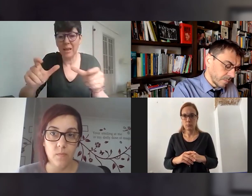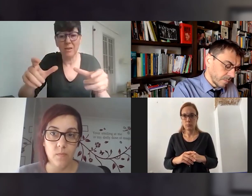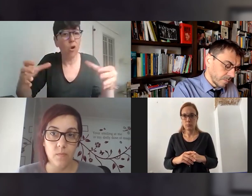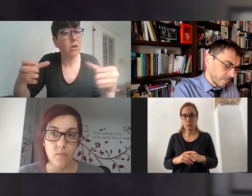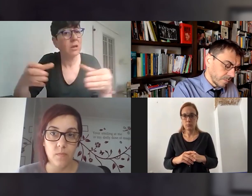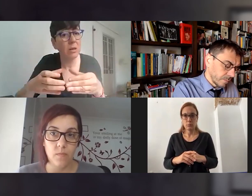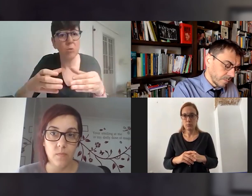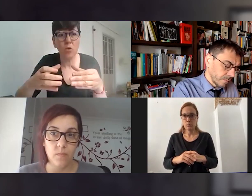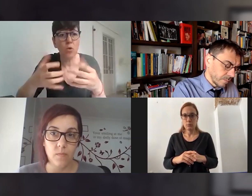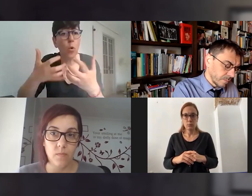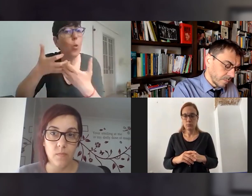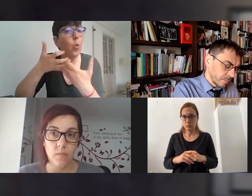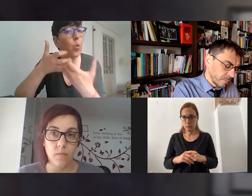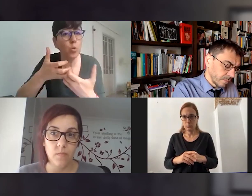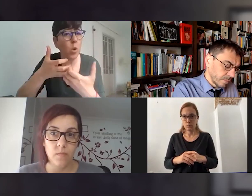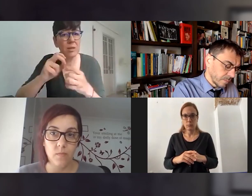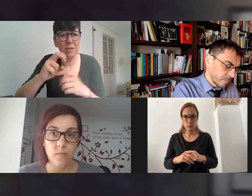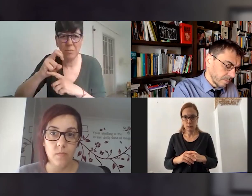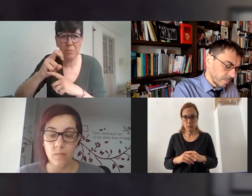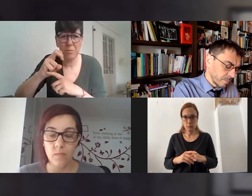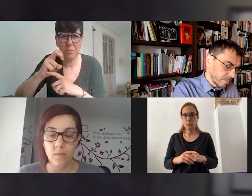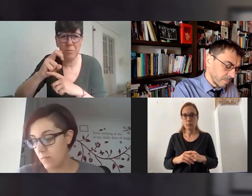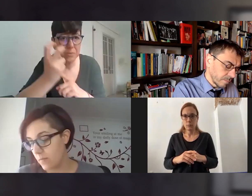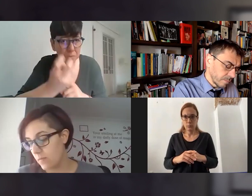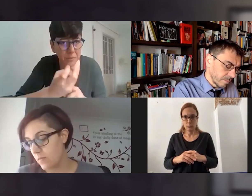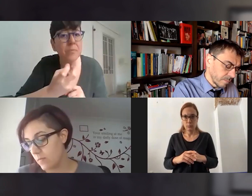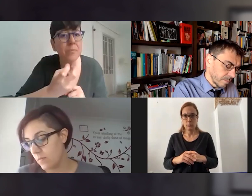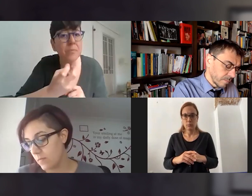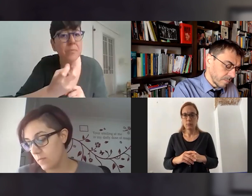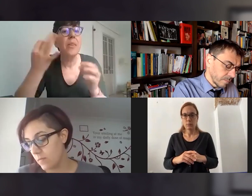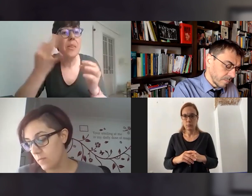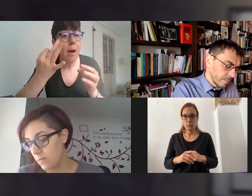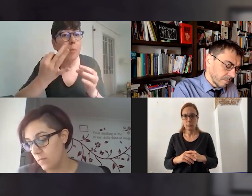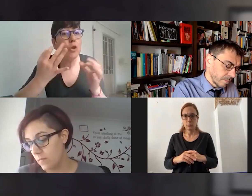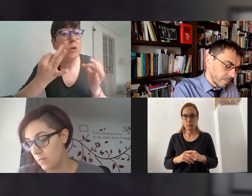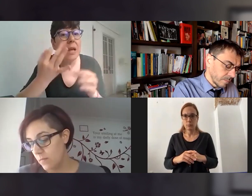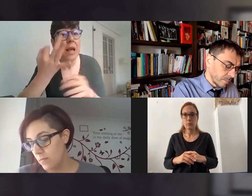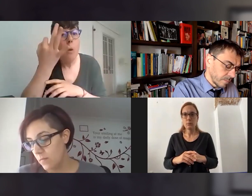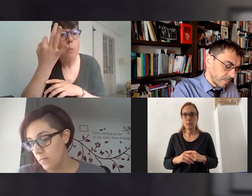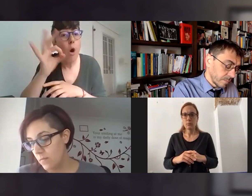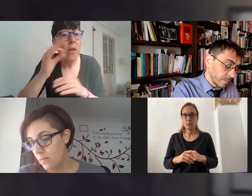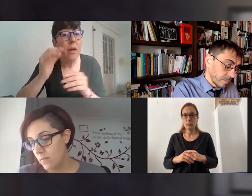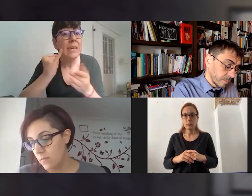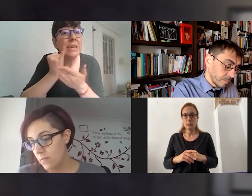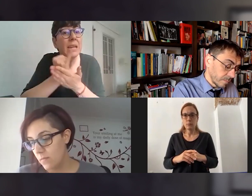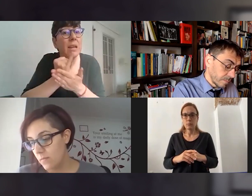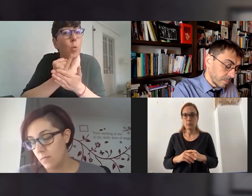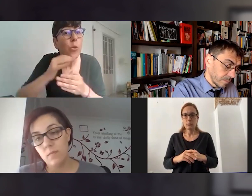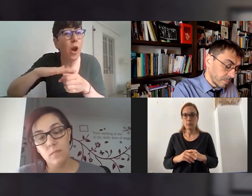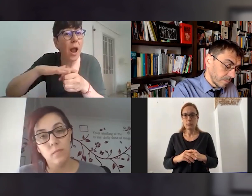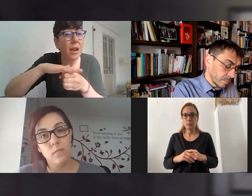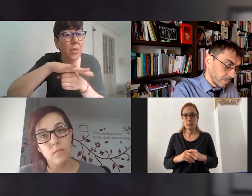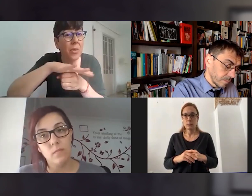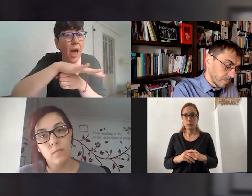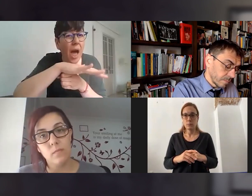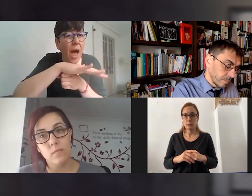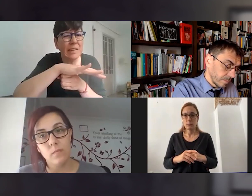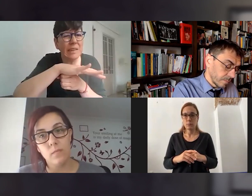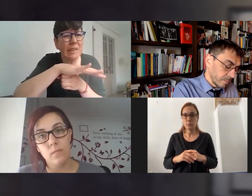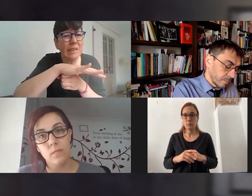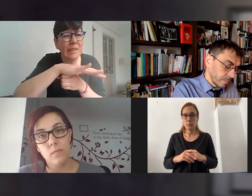mí Podemos estar cerca de la gente, una lucha de forma colectiva. Y